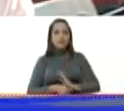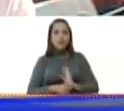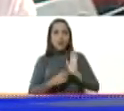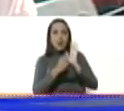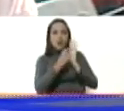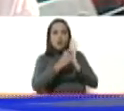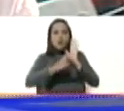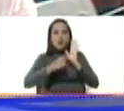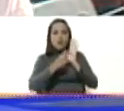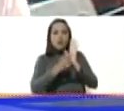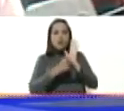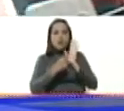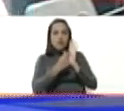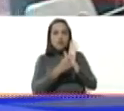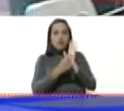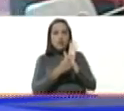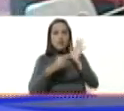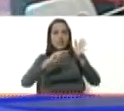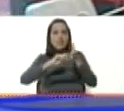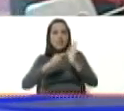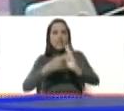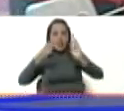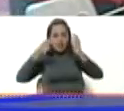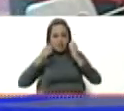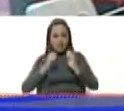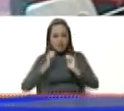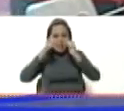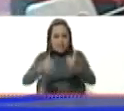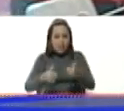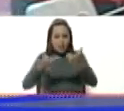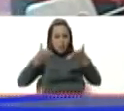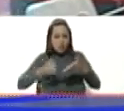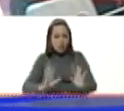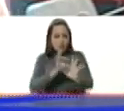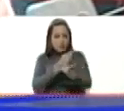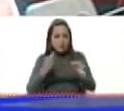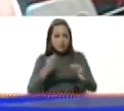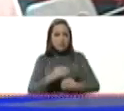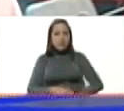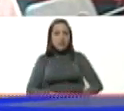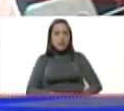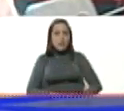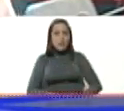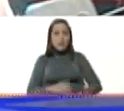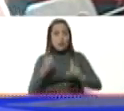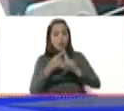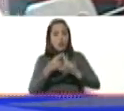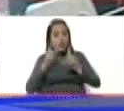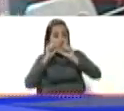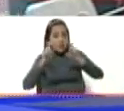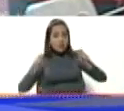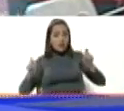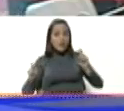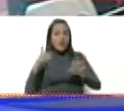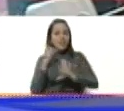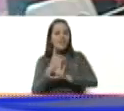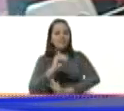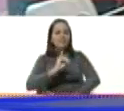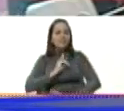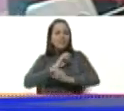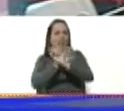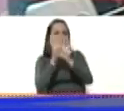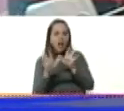pequeñito simboliza el inicio del trabajo de parto efectivo. Una de las cosas, presidente, que nosotros le insistimos a ellas es identificar con